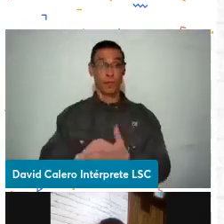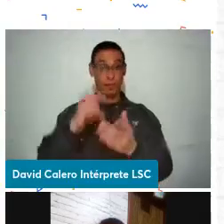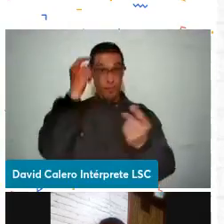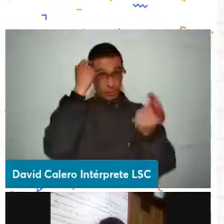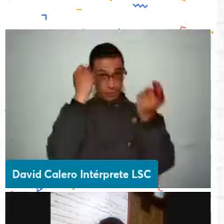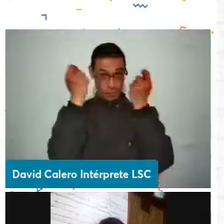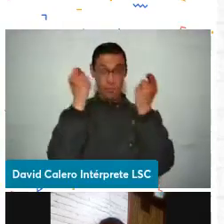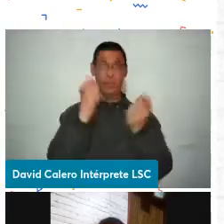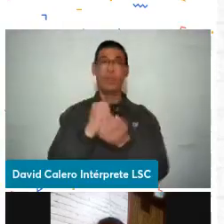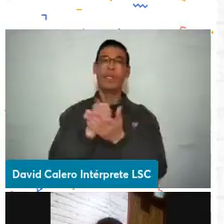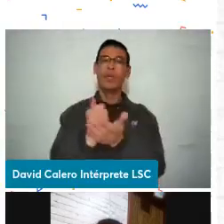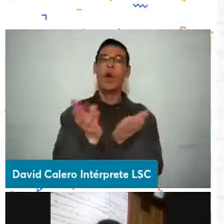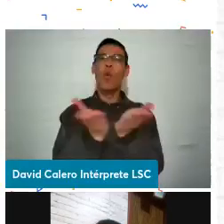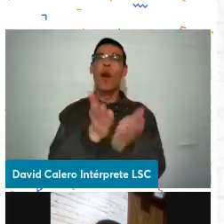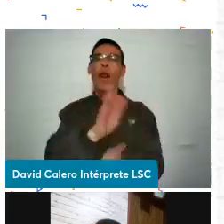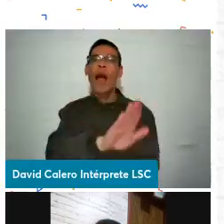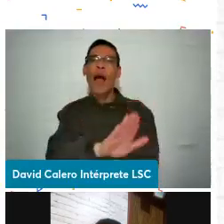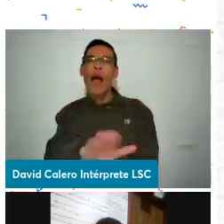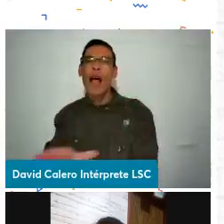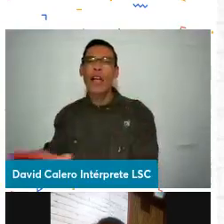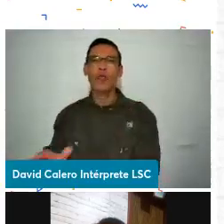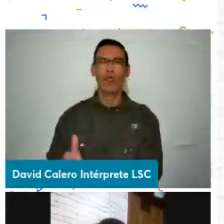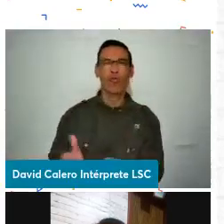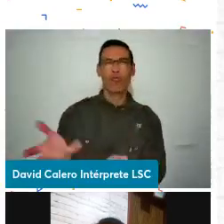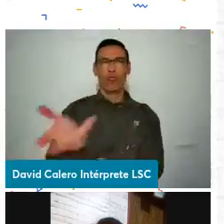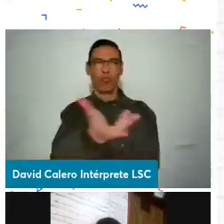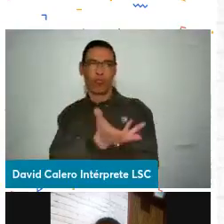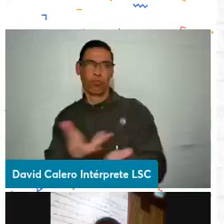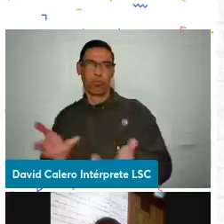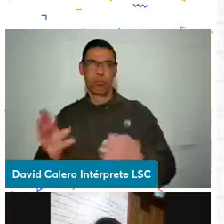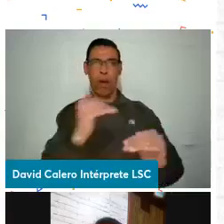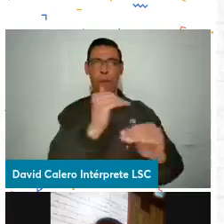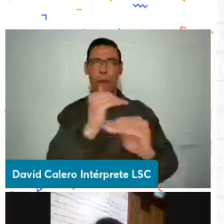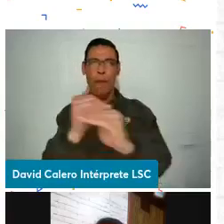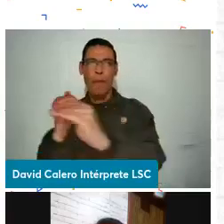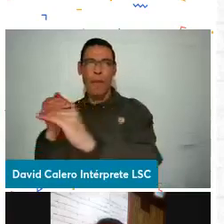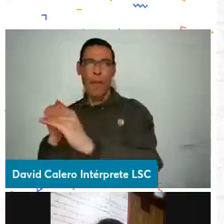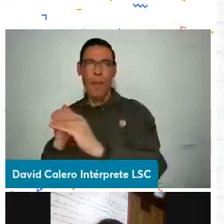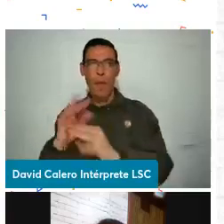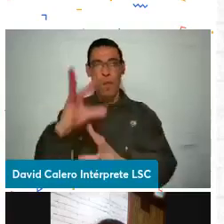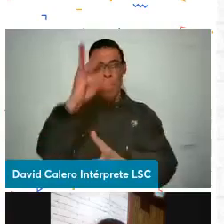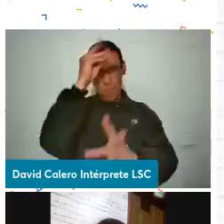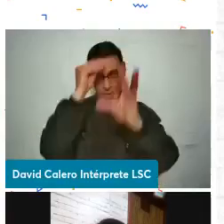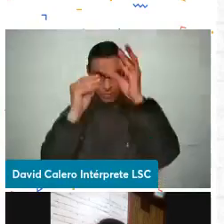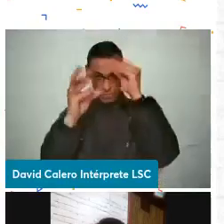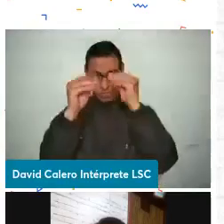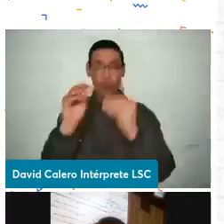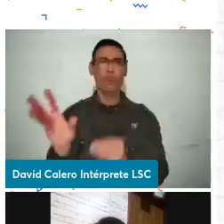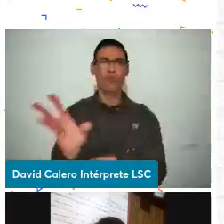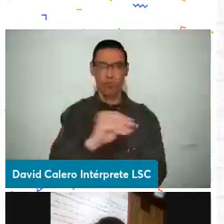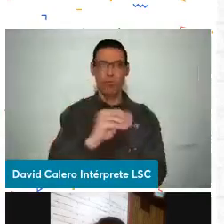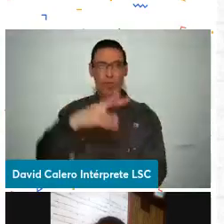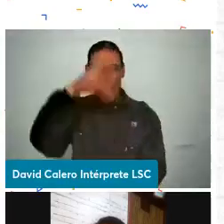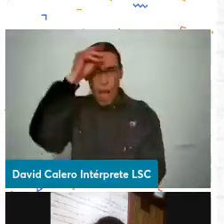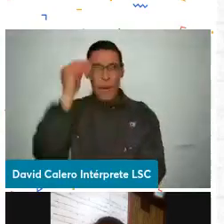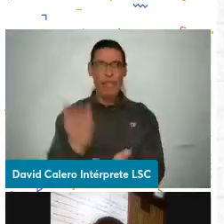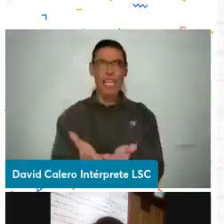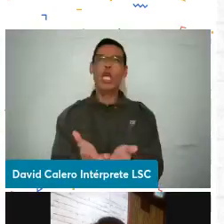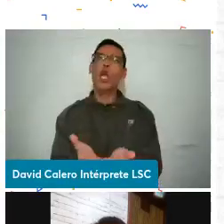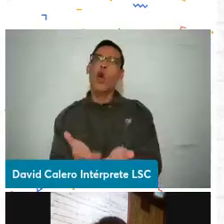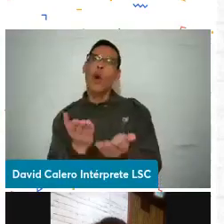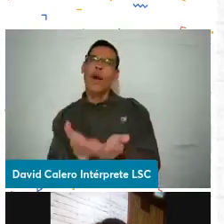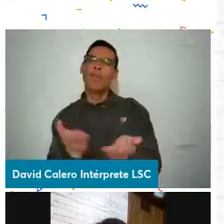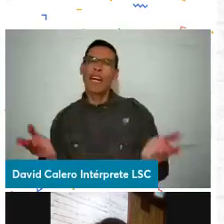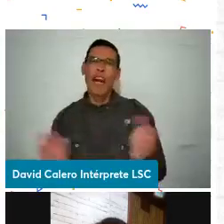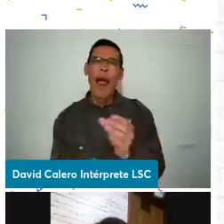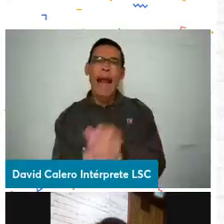de manera igualitaria con los demás, han aprendido el uso de recursos, han manejado un